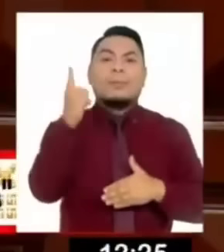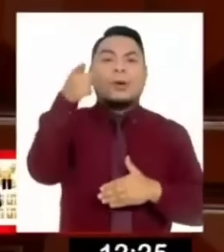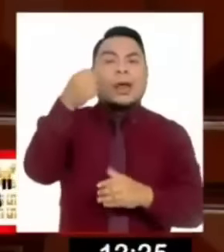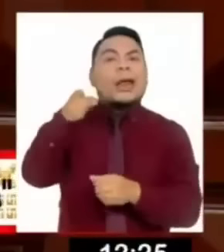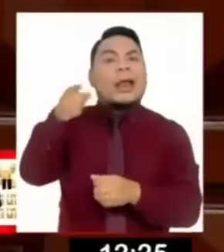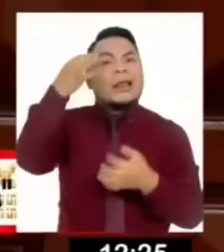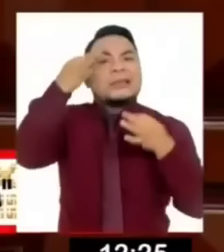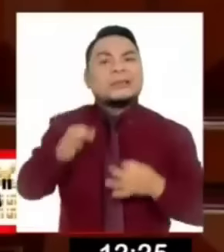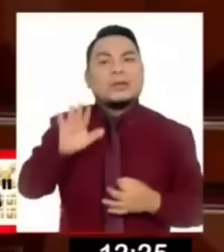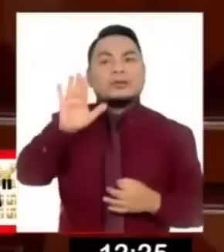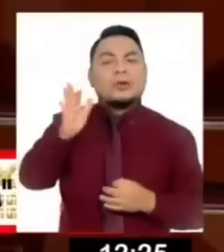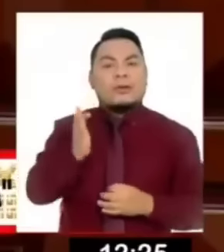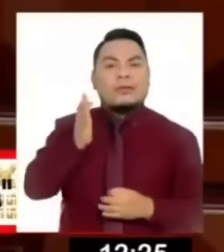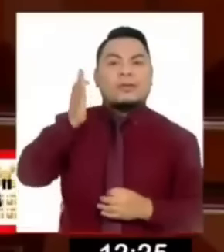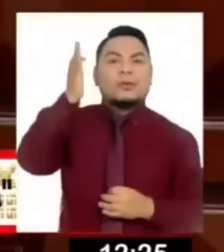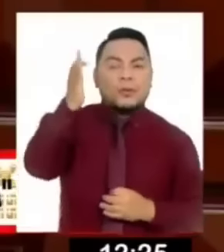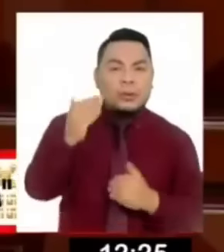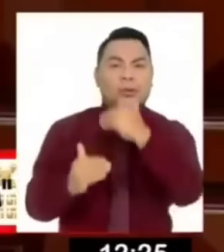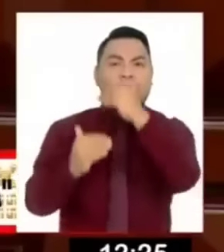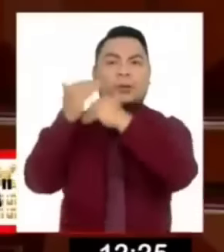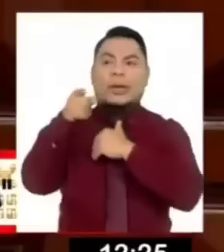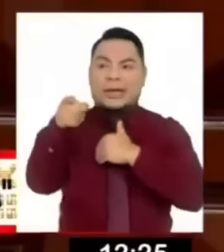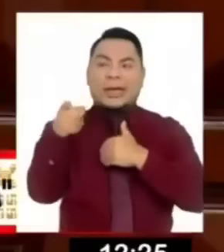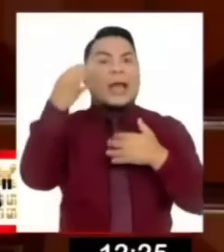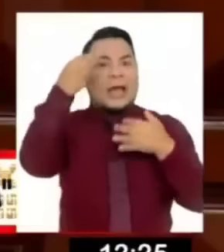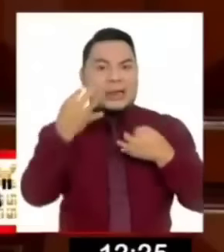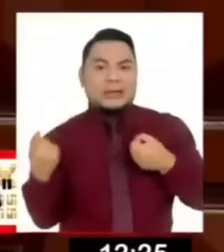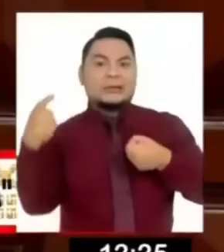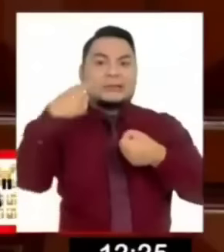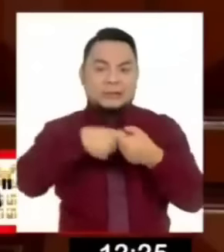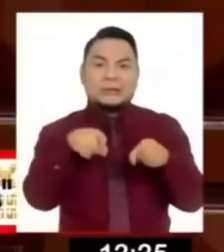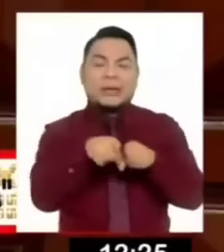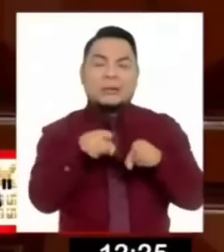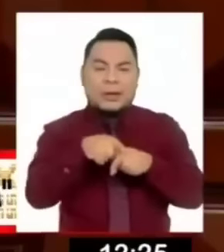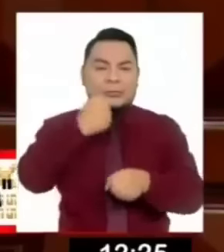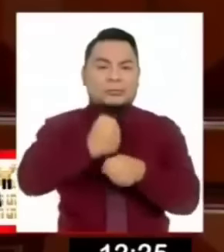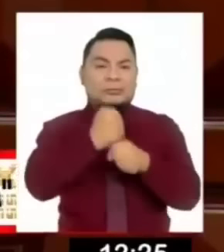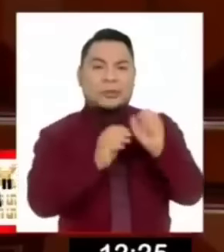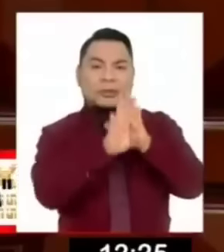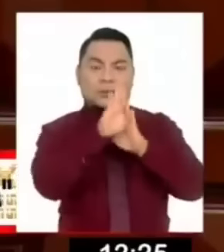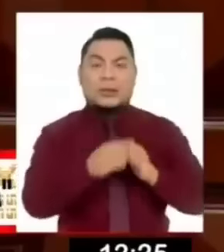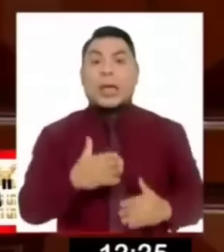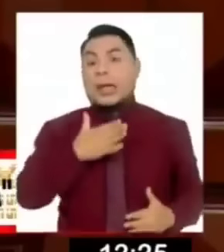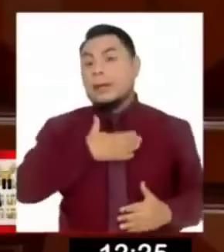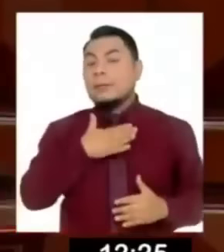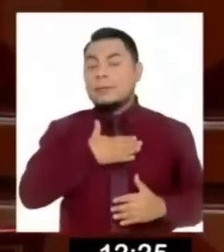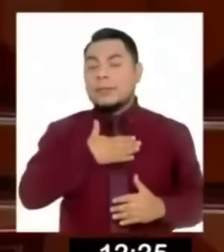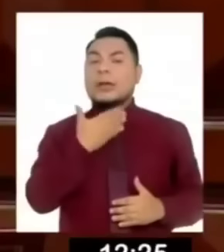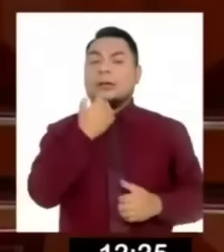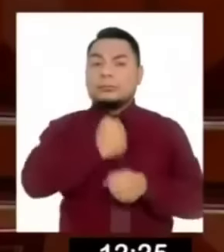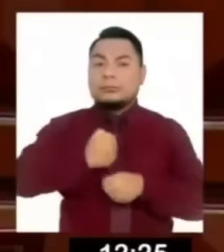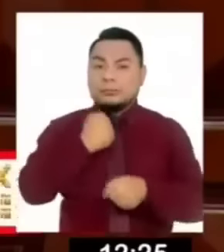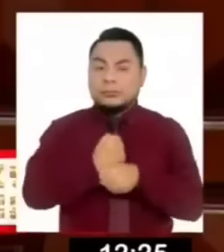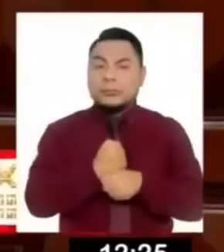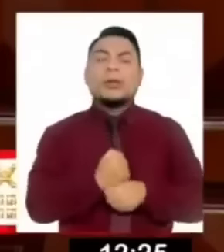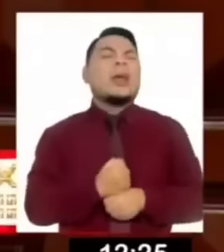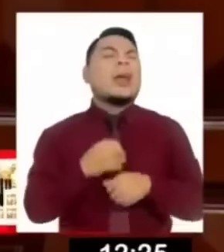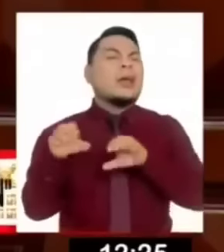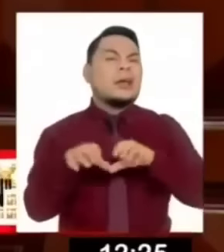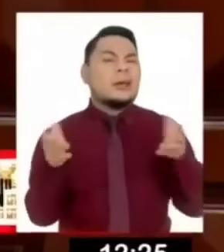destino. Principales acciones a desarrollar. En mi gestión desarrollaremos lo